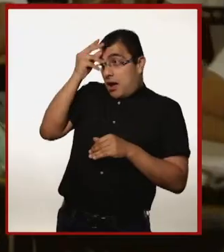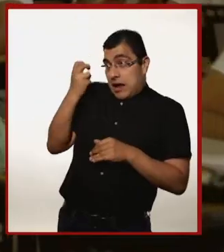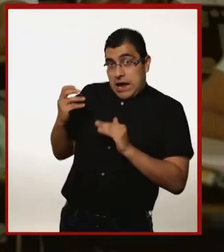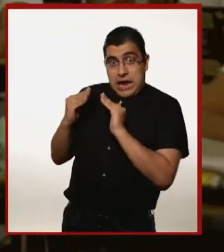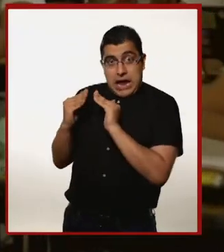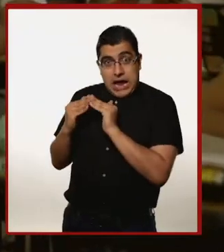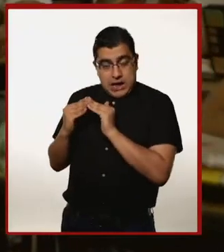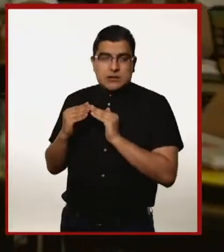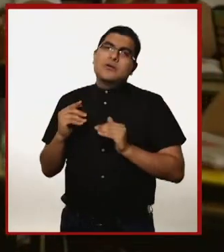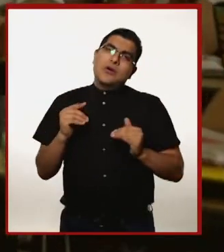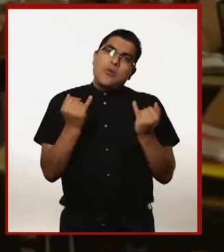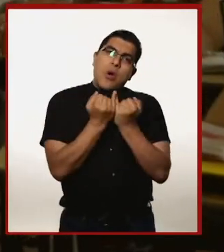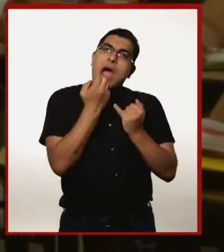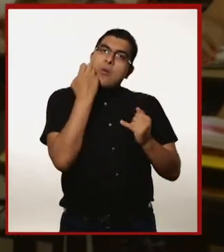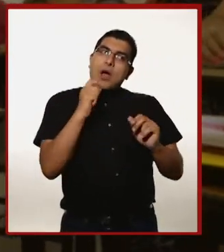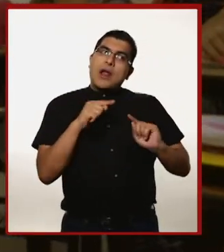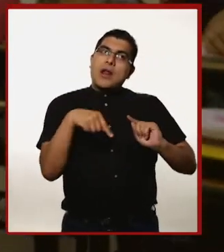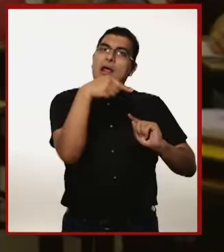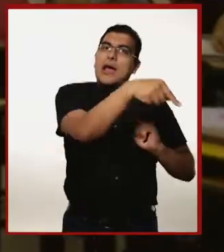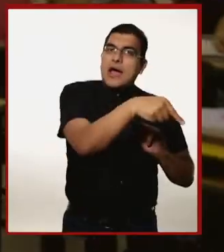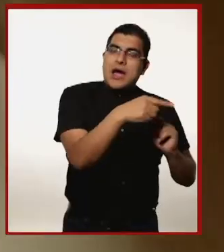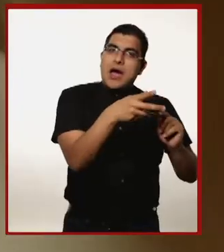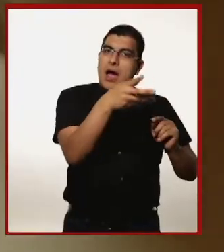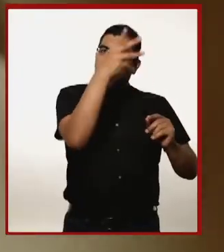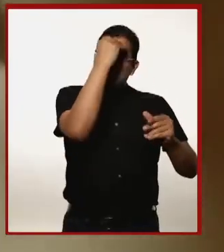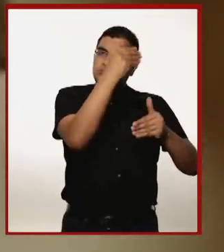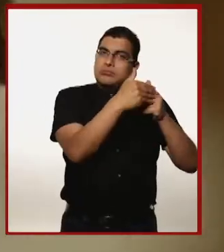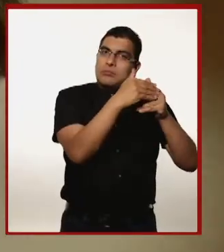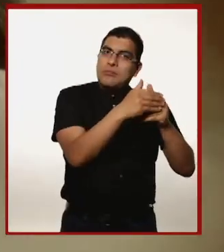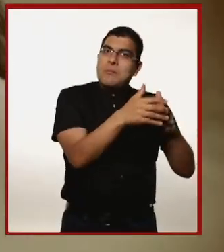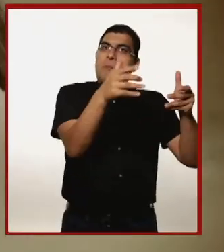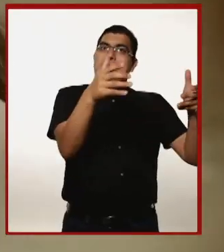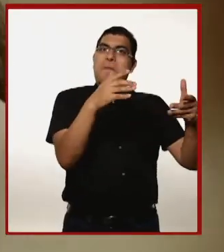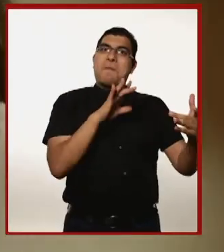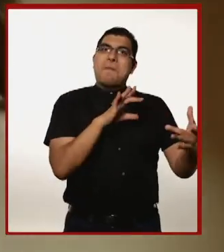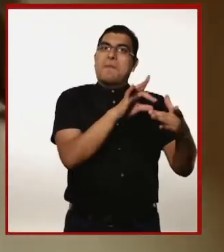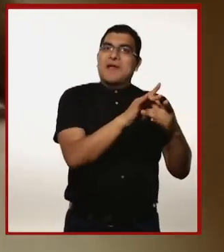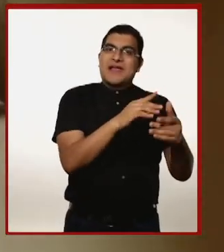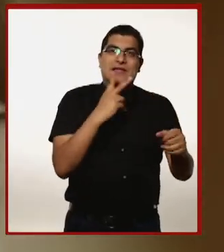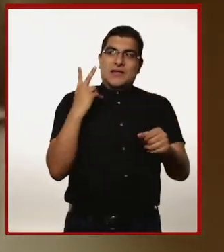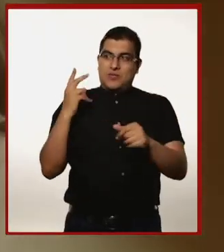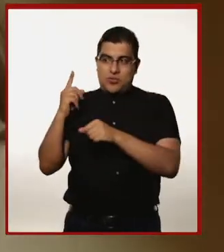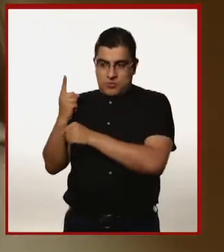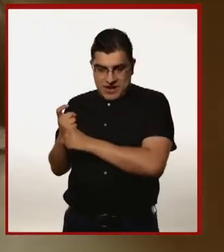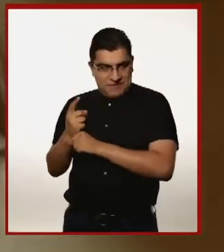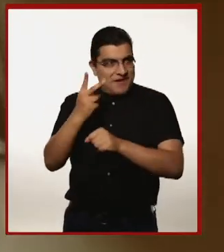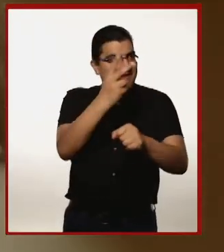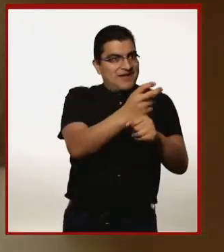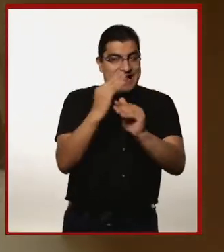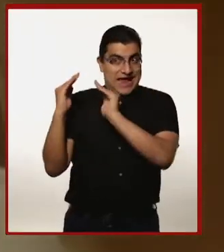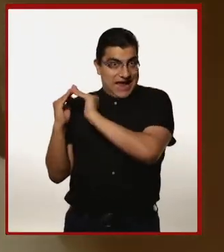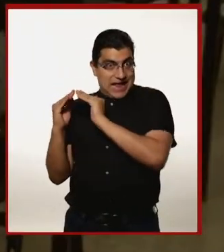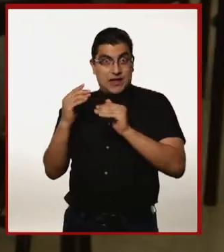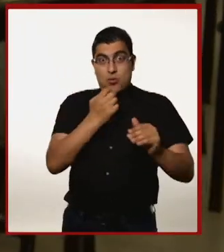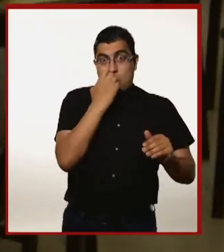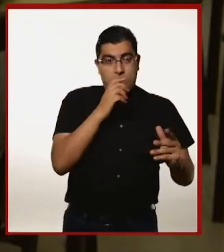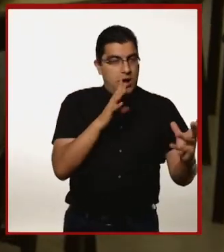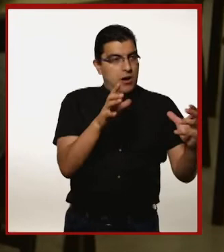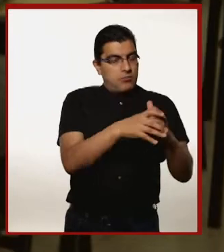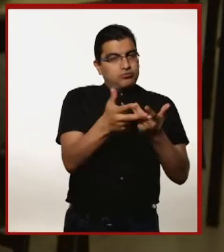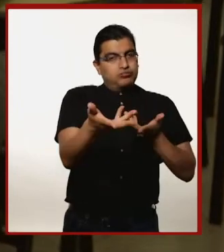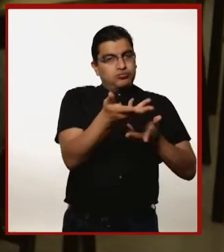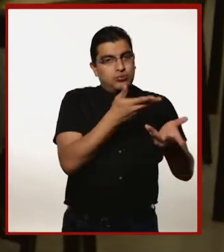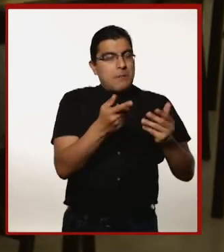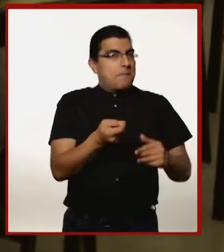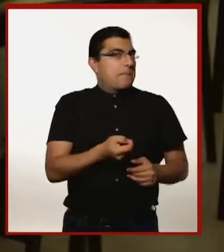la escuela sea una prolongación de ese aprendizaje. Y bueno, yo creo que ambos espacios pues son lugares les